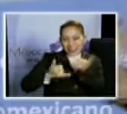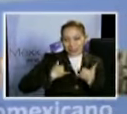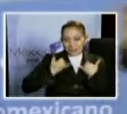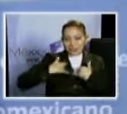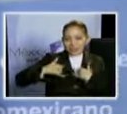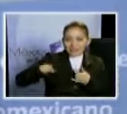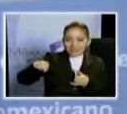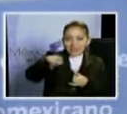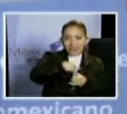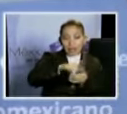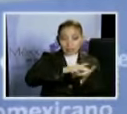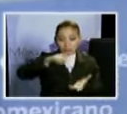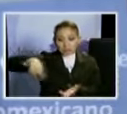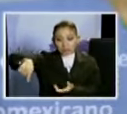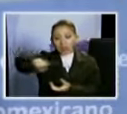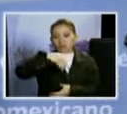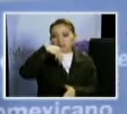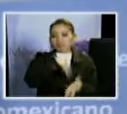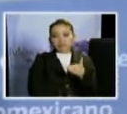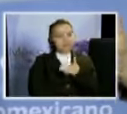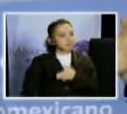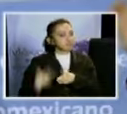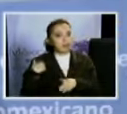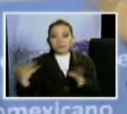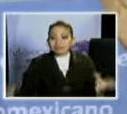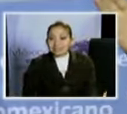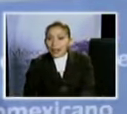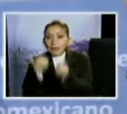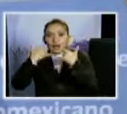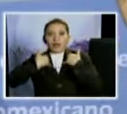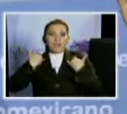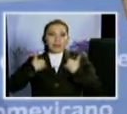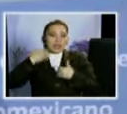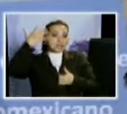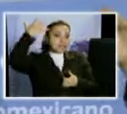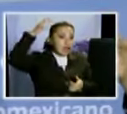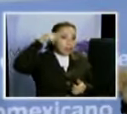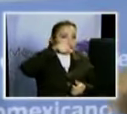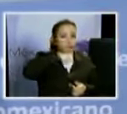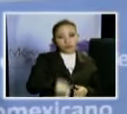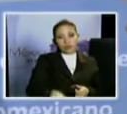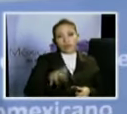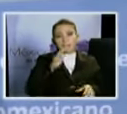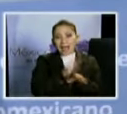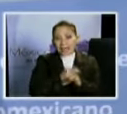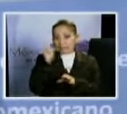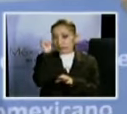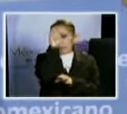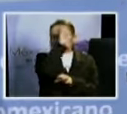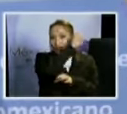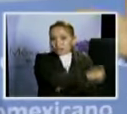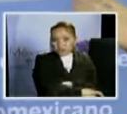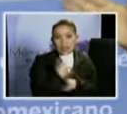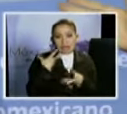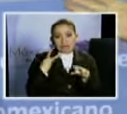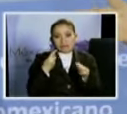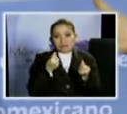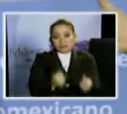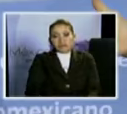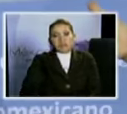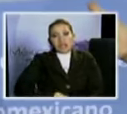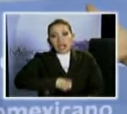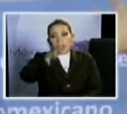adolescentes, la mayoría van a fracasar. O sea, rescatar adolescentes y adultos es de lo más difícil y de lo más costoso